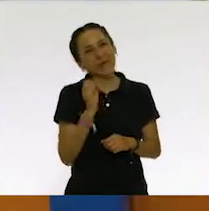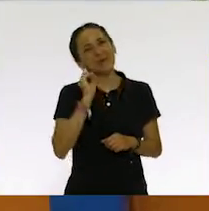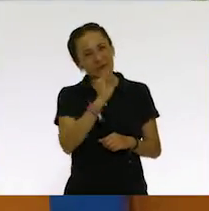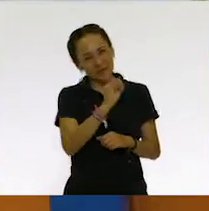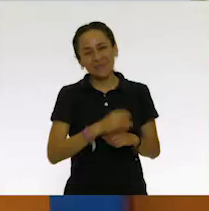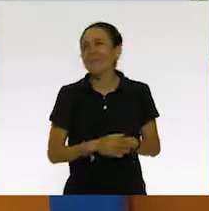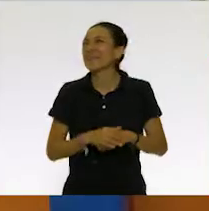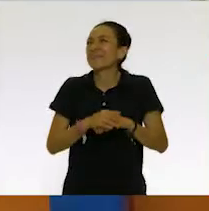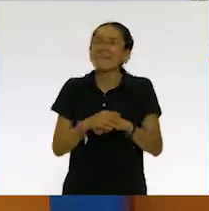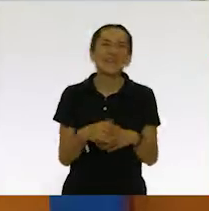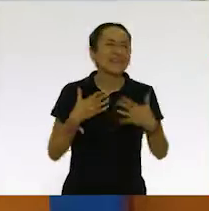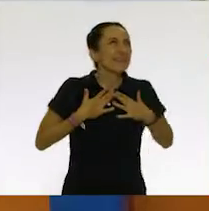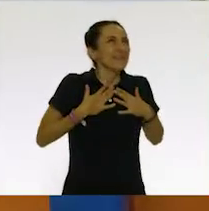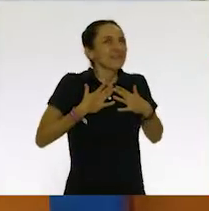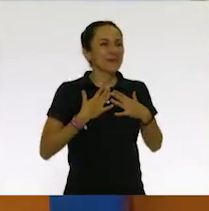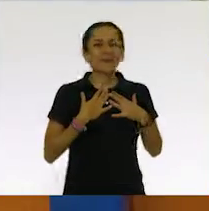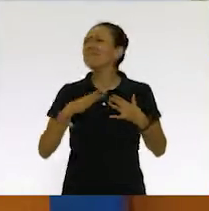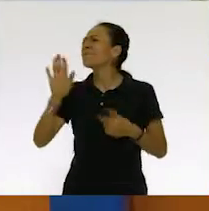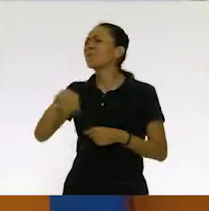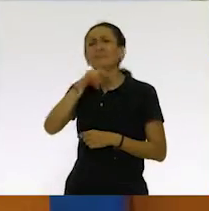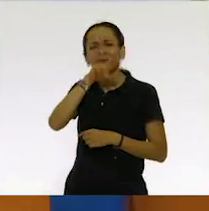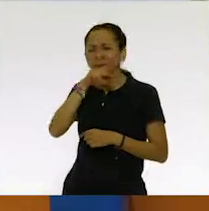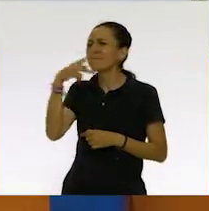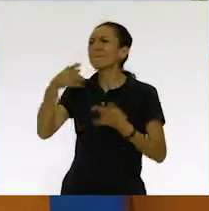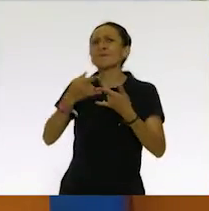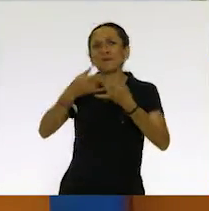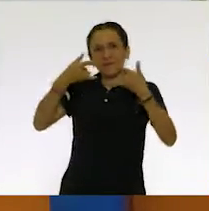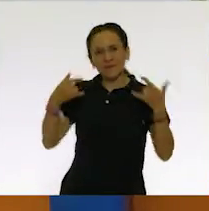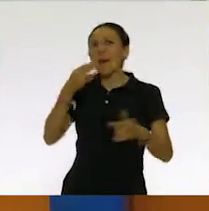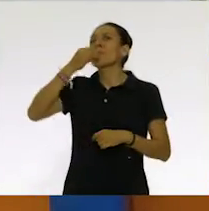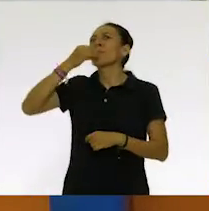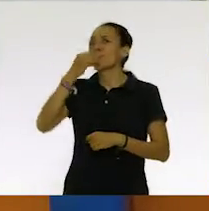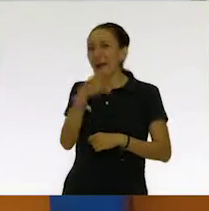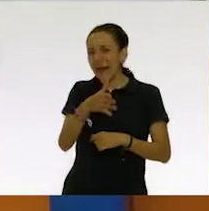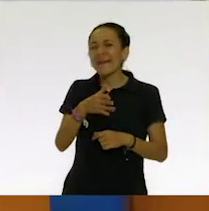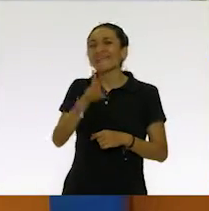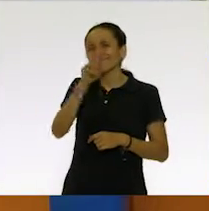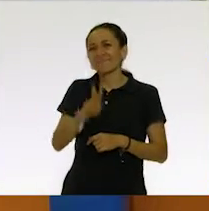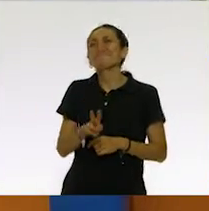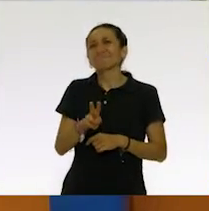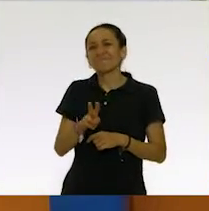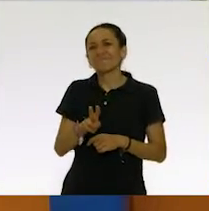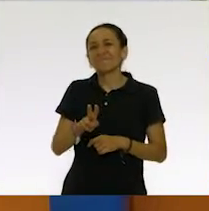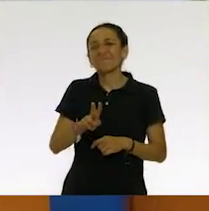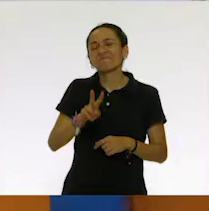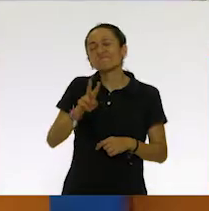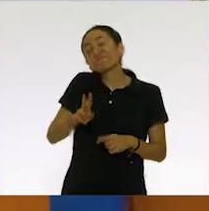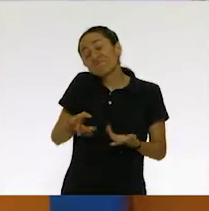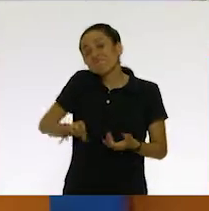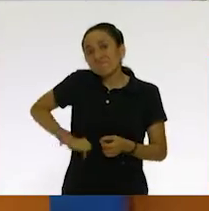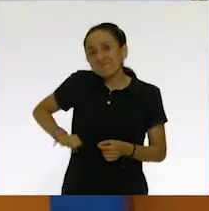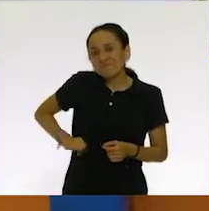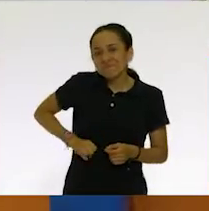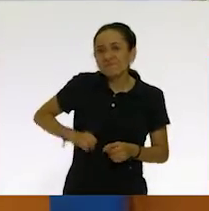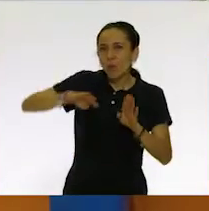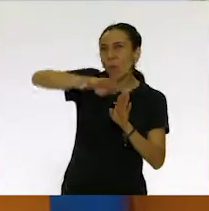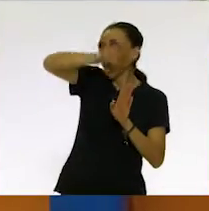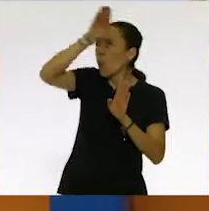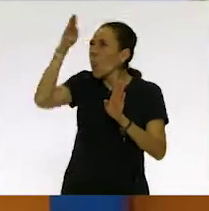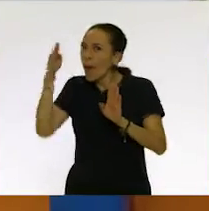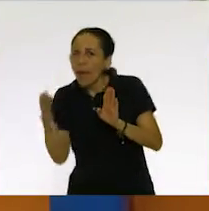porque nos pusiste a pensar sobre las cuevas, sobre los osos y sobre qué tan peligroso puede ser un animal de ese